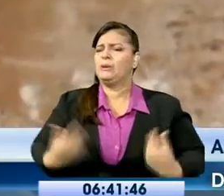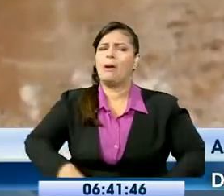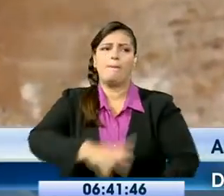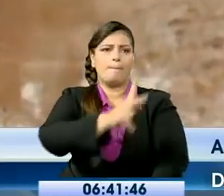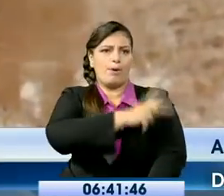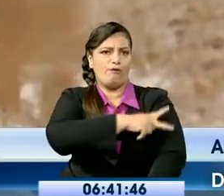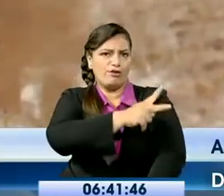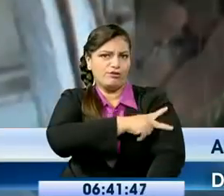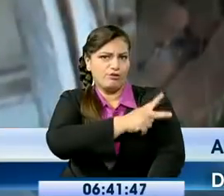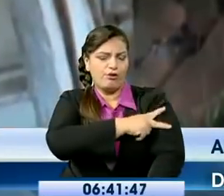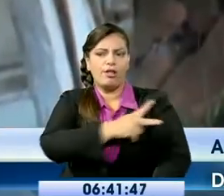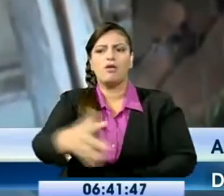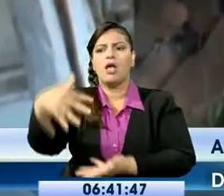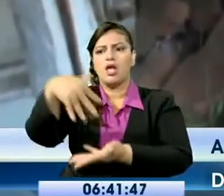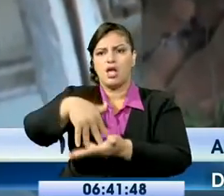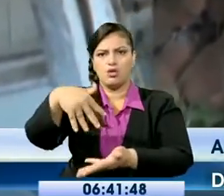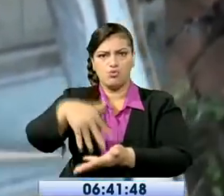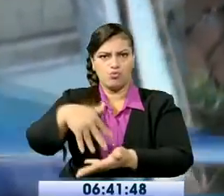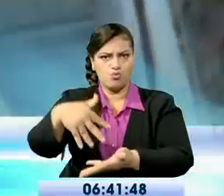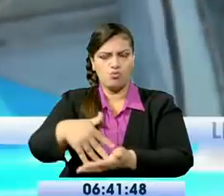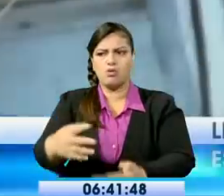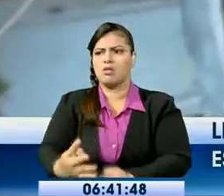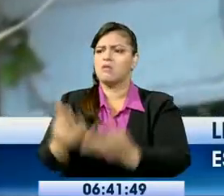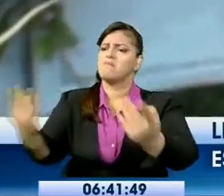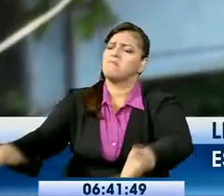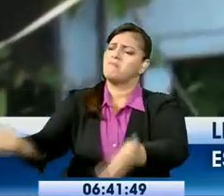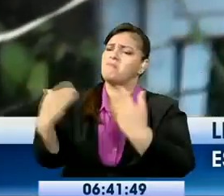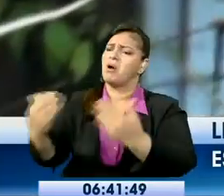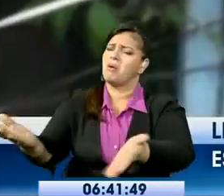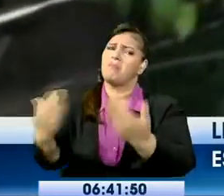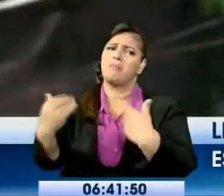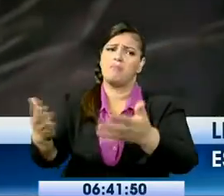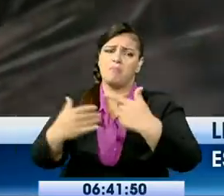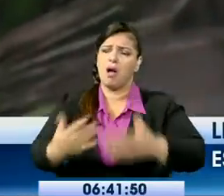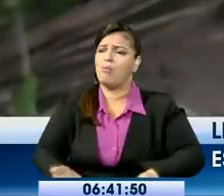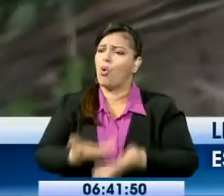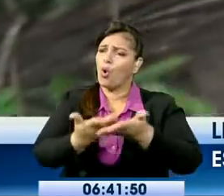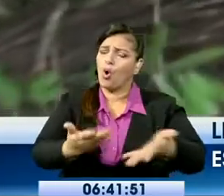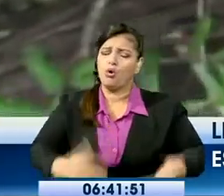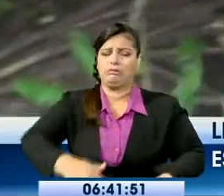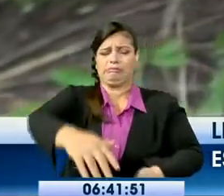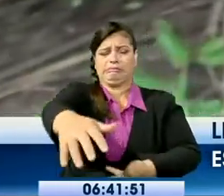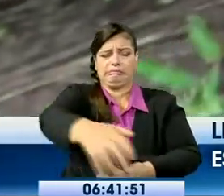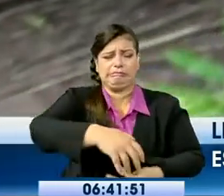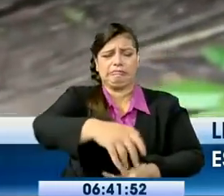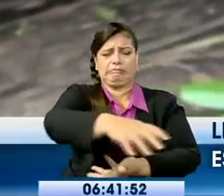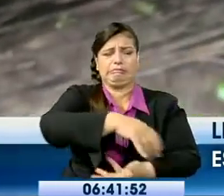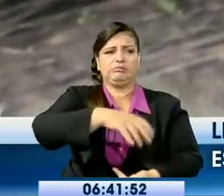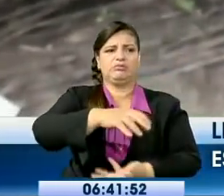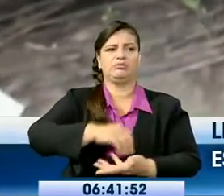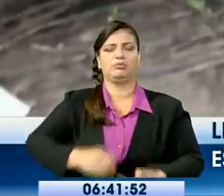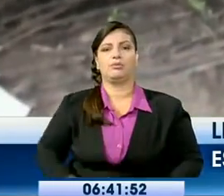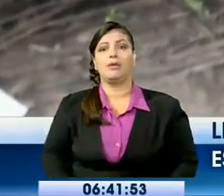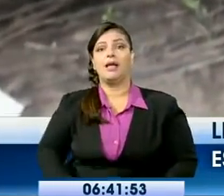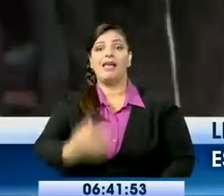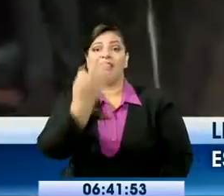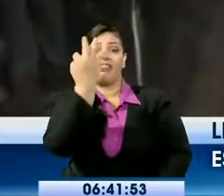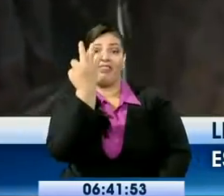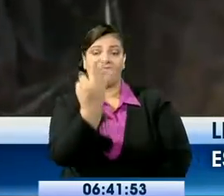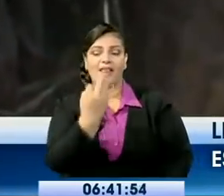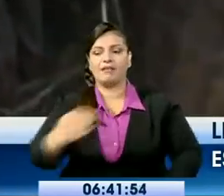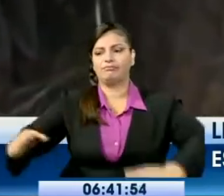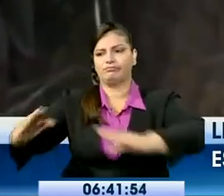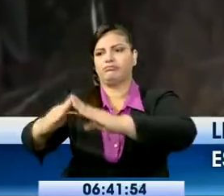estamos evacuando. Tres viviendas también fueron afectadas por los deslaves. El muro de una de ellas colapsó, mientras que